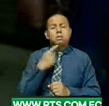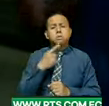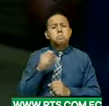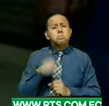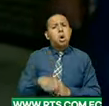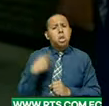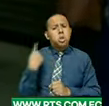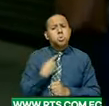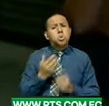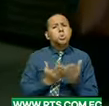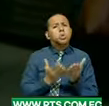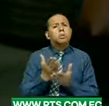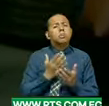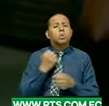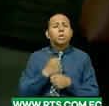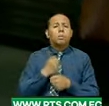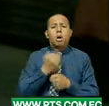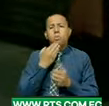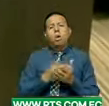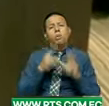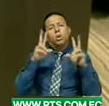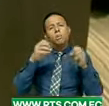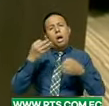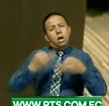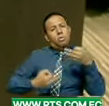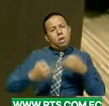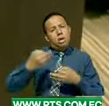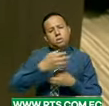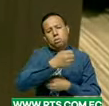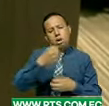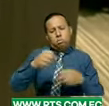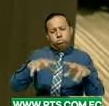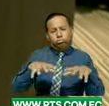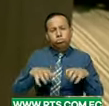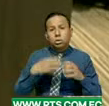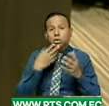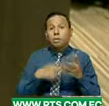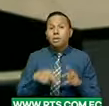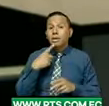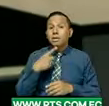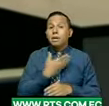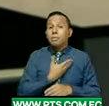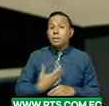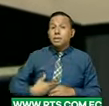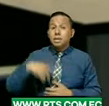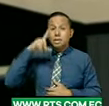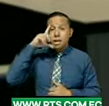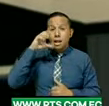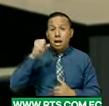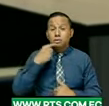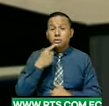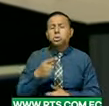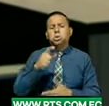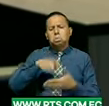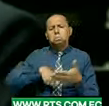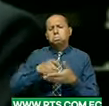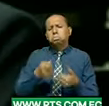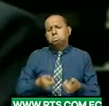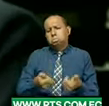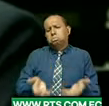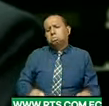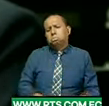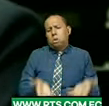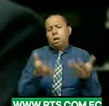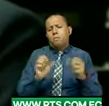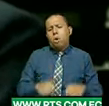Nacional, principalmente para las audiencias. Además, hay un visto bueno por parte del presidente de la República, Guillermo Lasso.